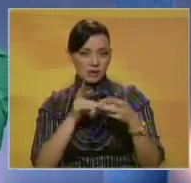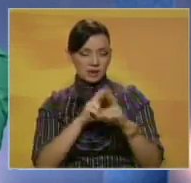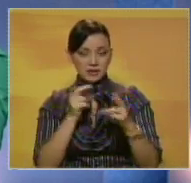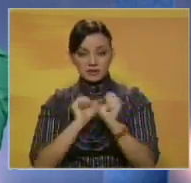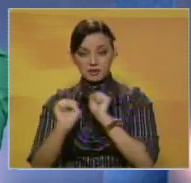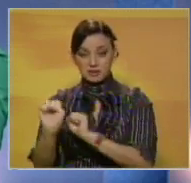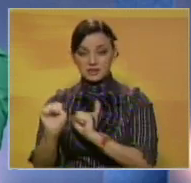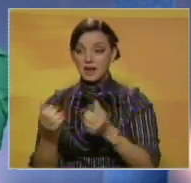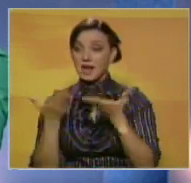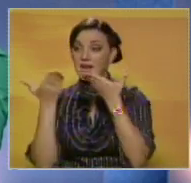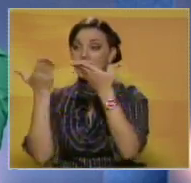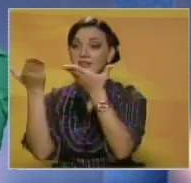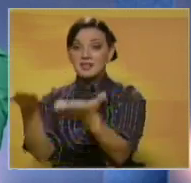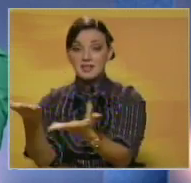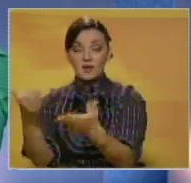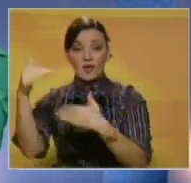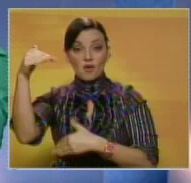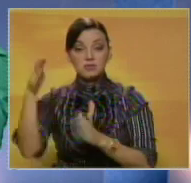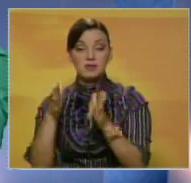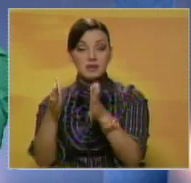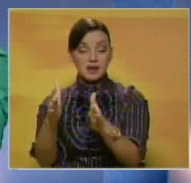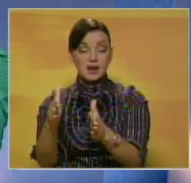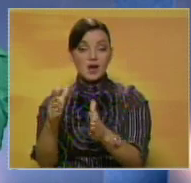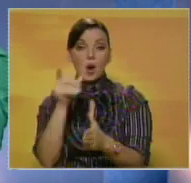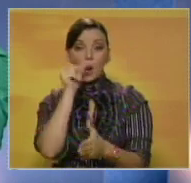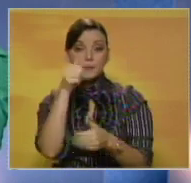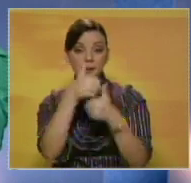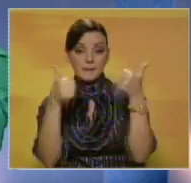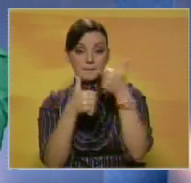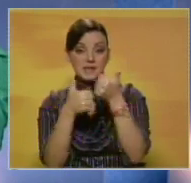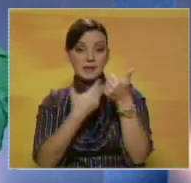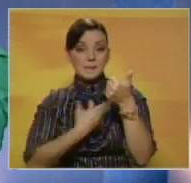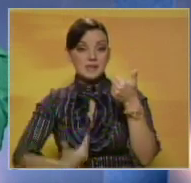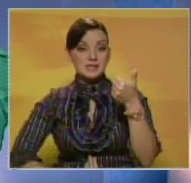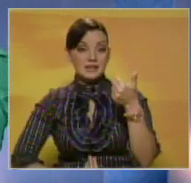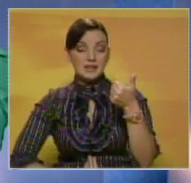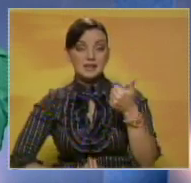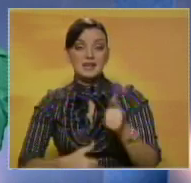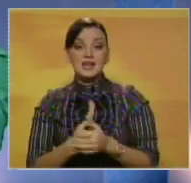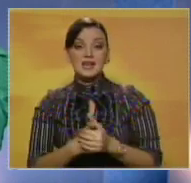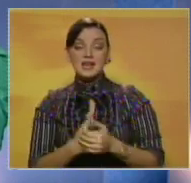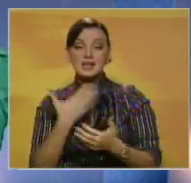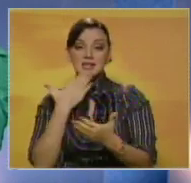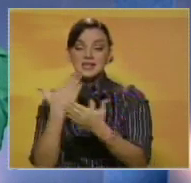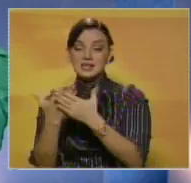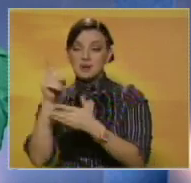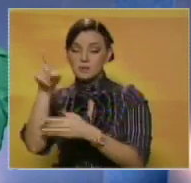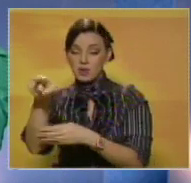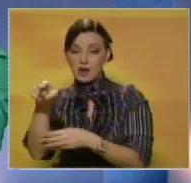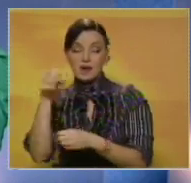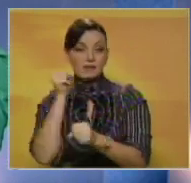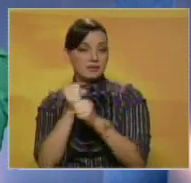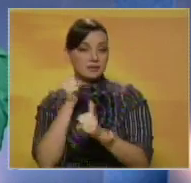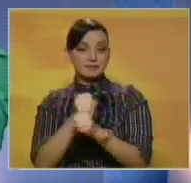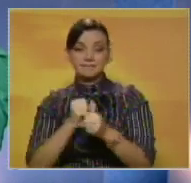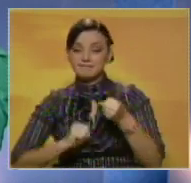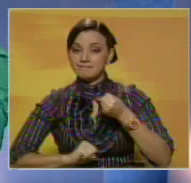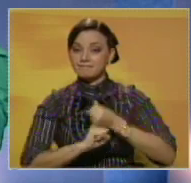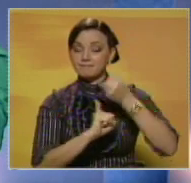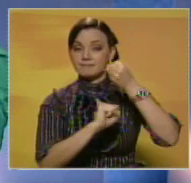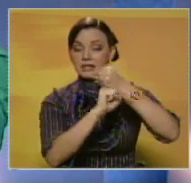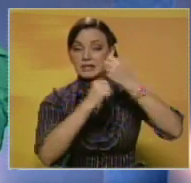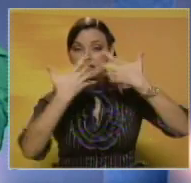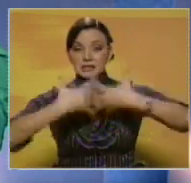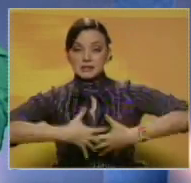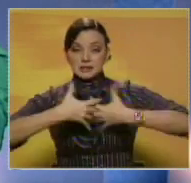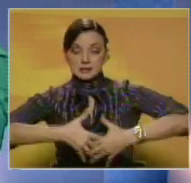un reconocimiento al vicepresidente y director general de Venevisión, Eduardo Salinas, gracias a su contribución y ejemplar labor como dirigente